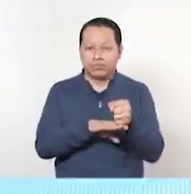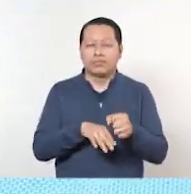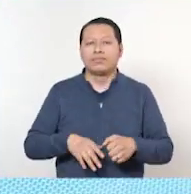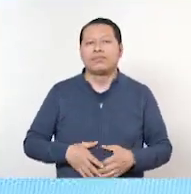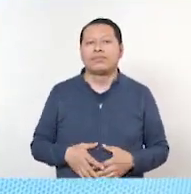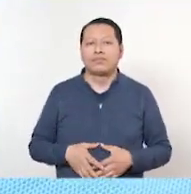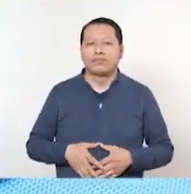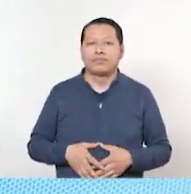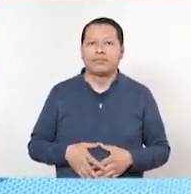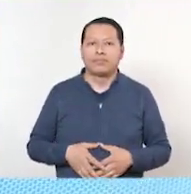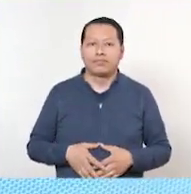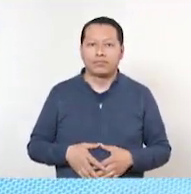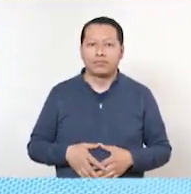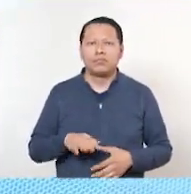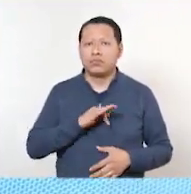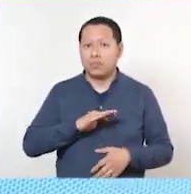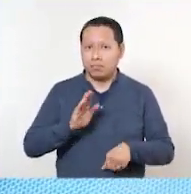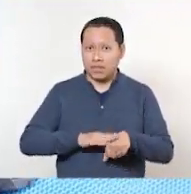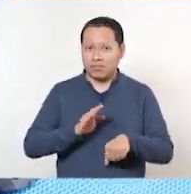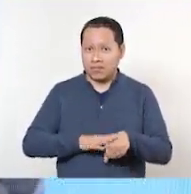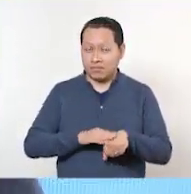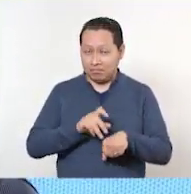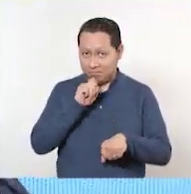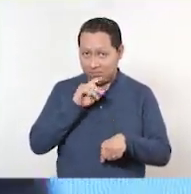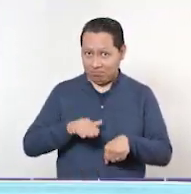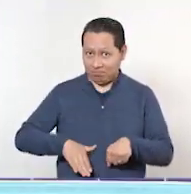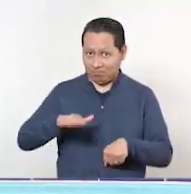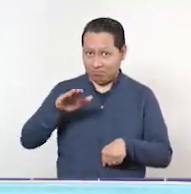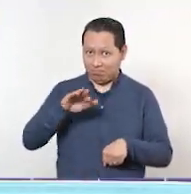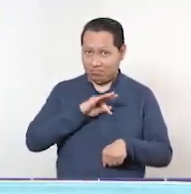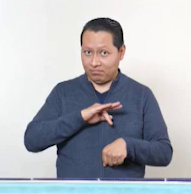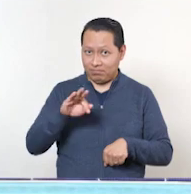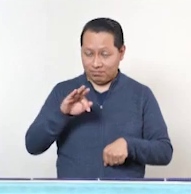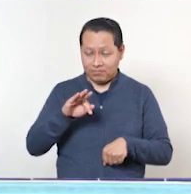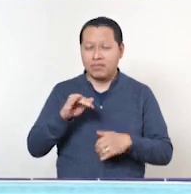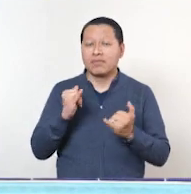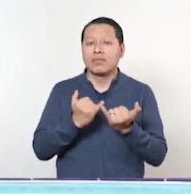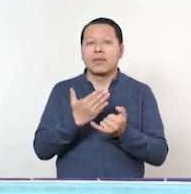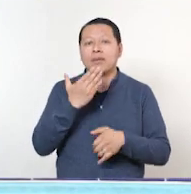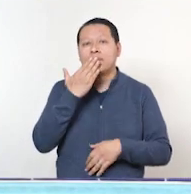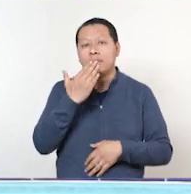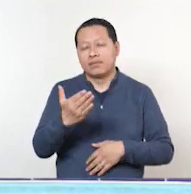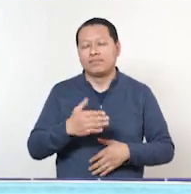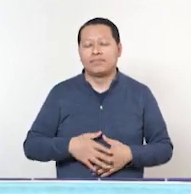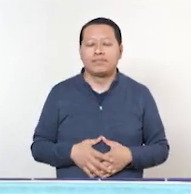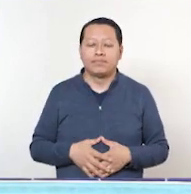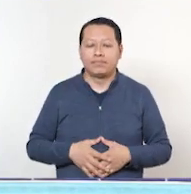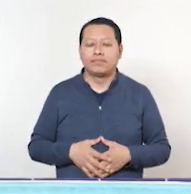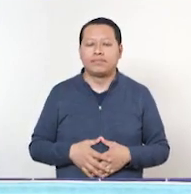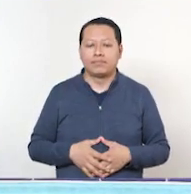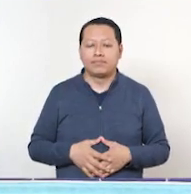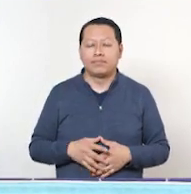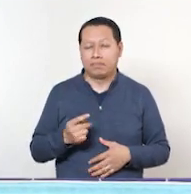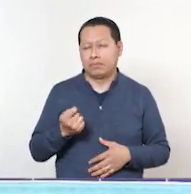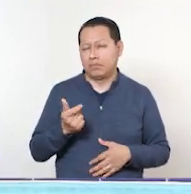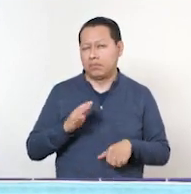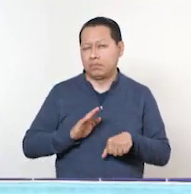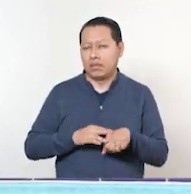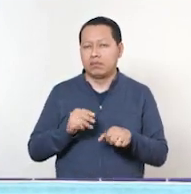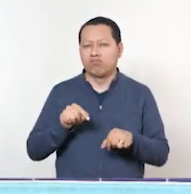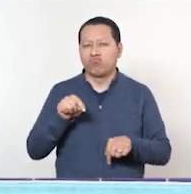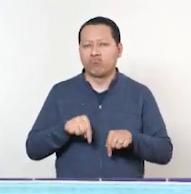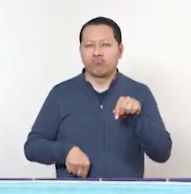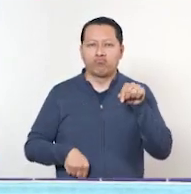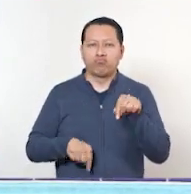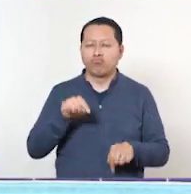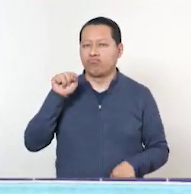izquierda, derecha, izquierda. Muy bien, alza un poquito más las rodillas y bien. Un